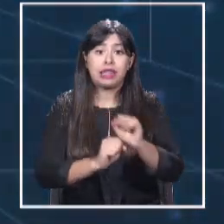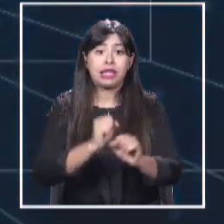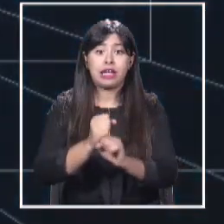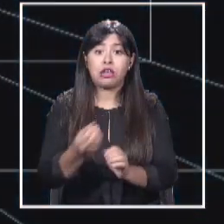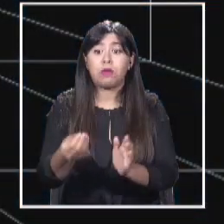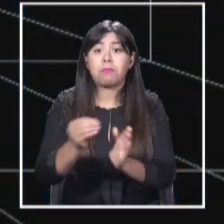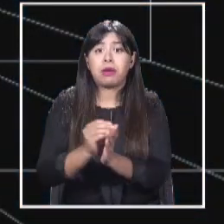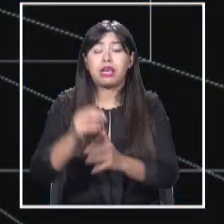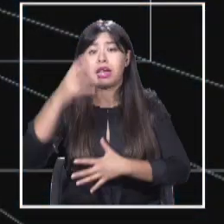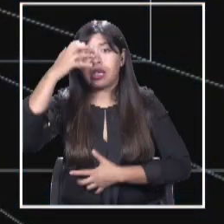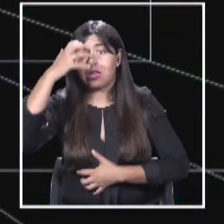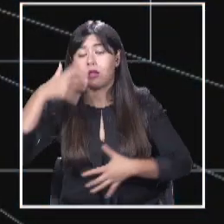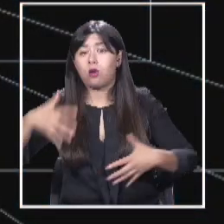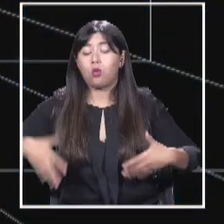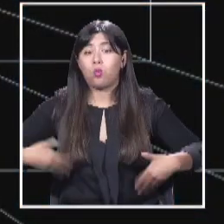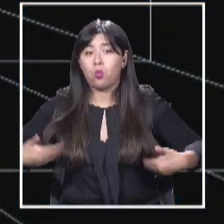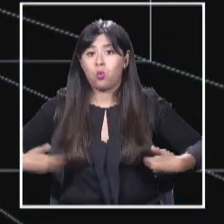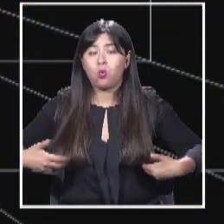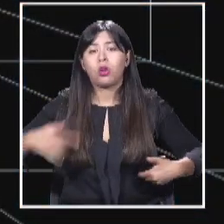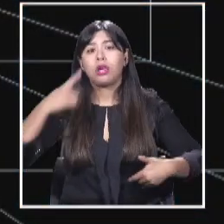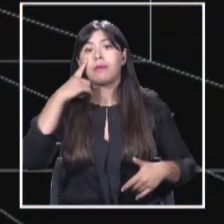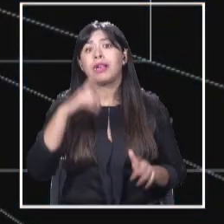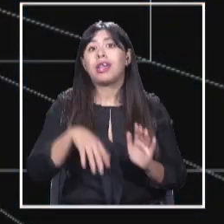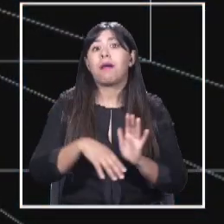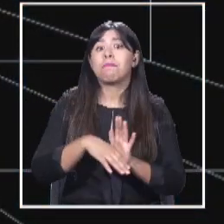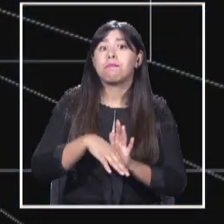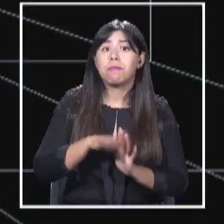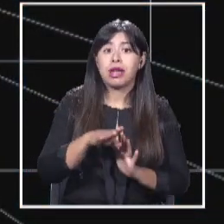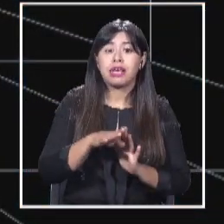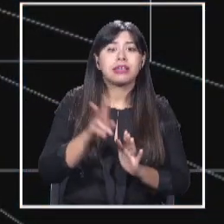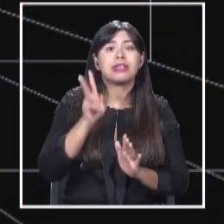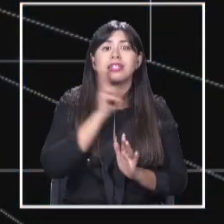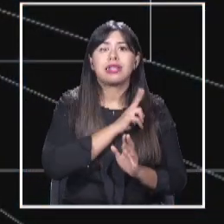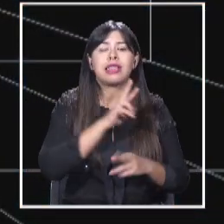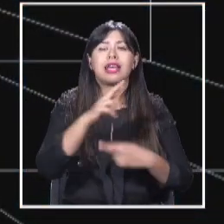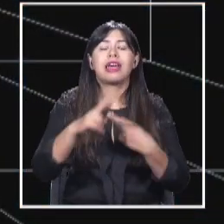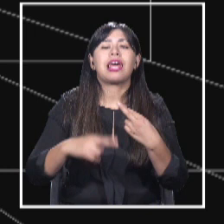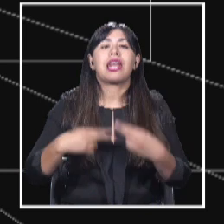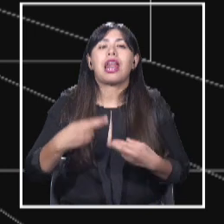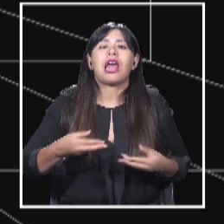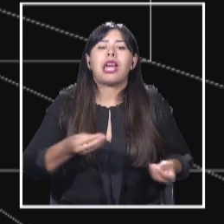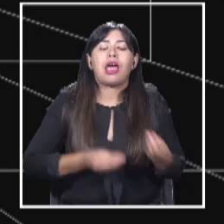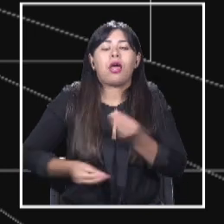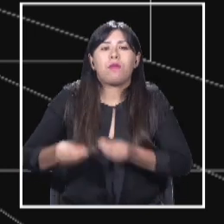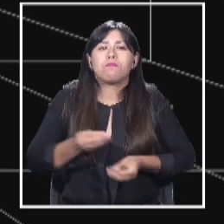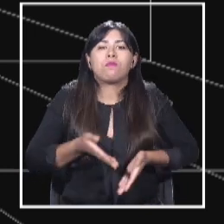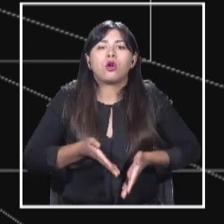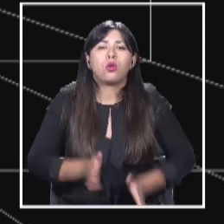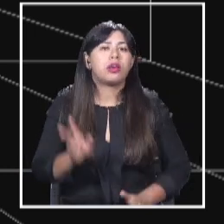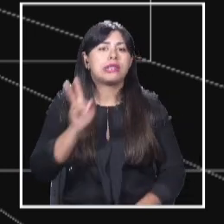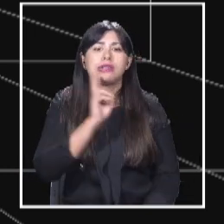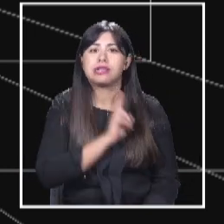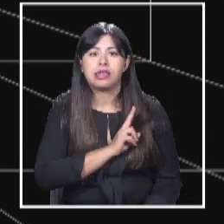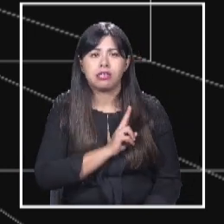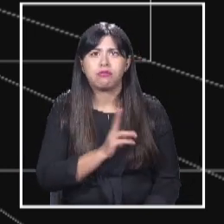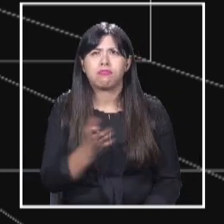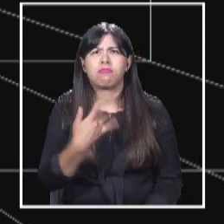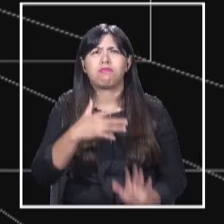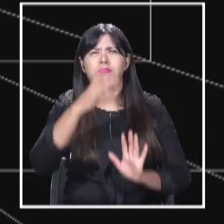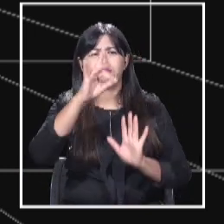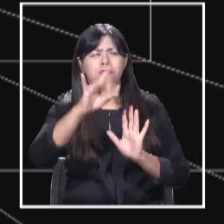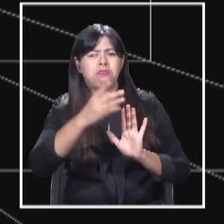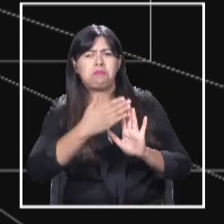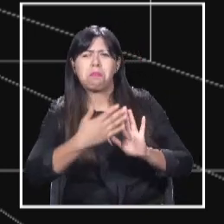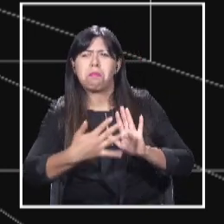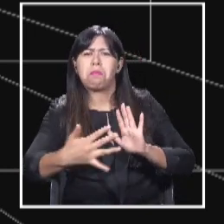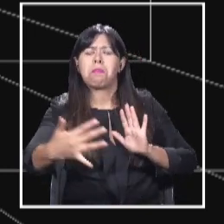un chimpancé, pero sobre todo un periodo no reproductivo. ¿Cuál es el sentido de vivir tantos años, muchísimos más años